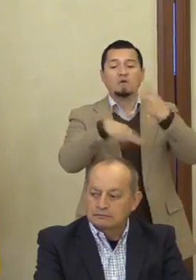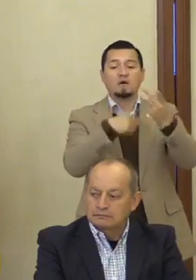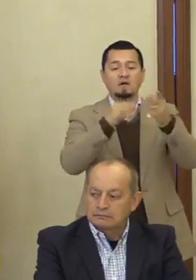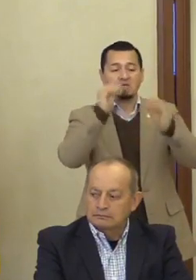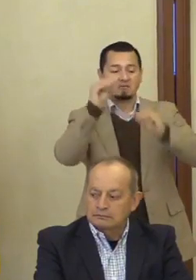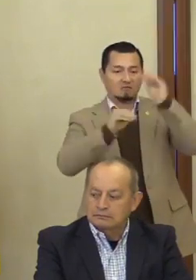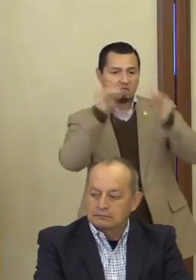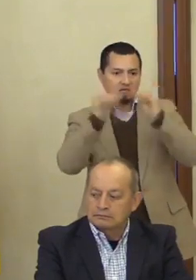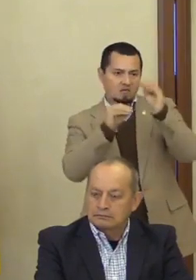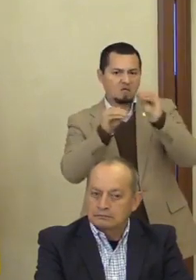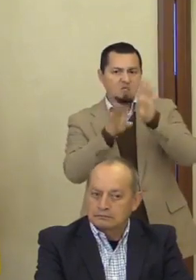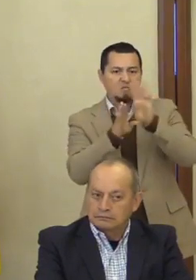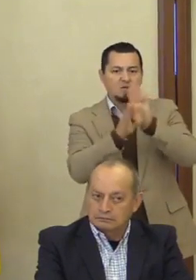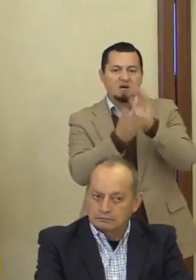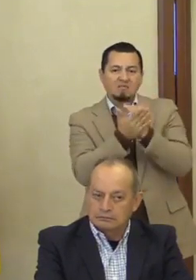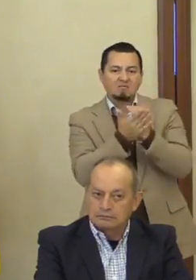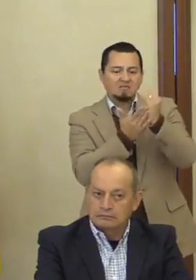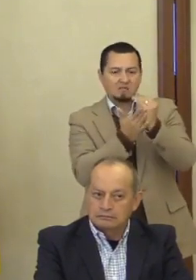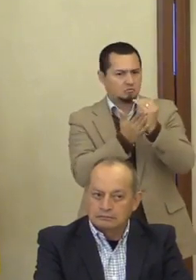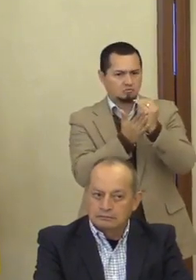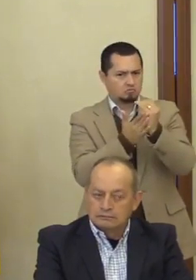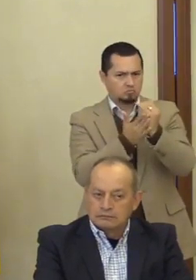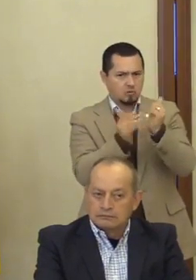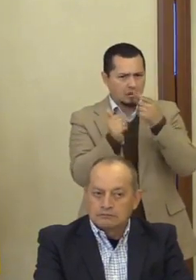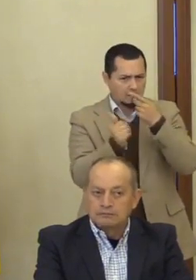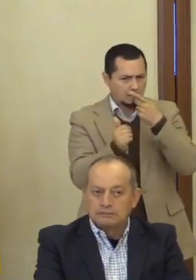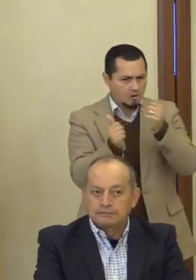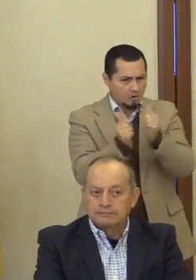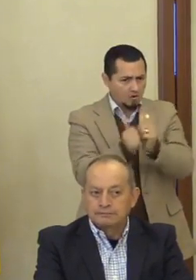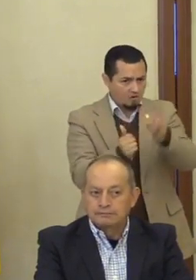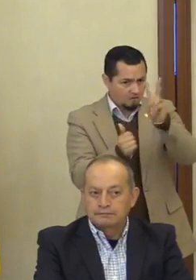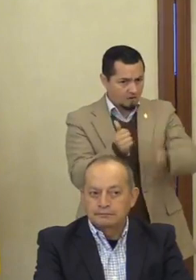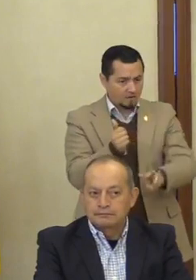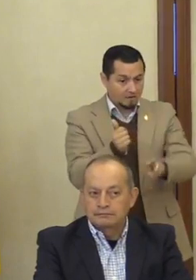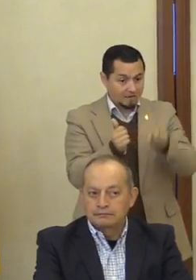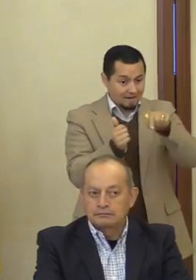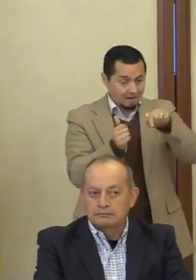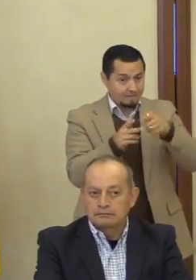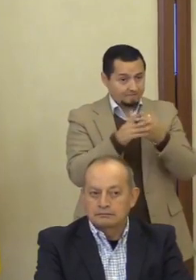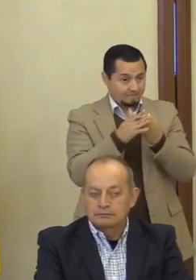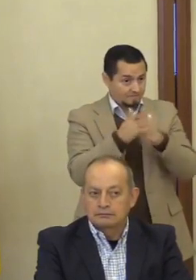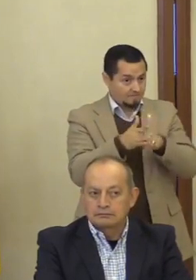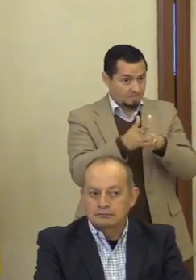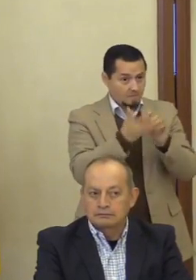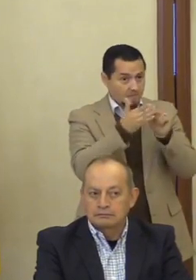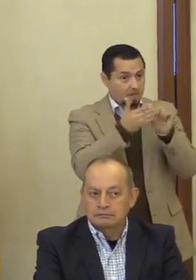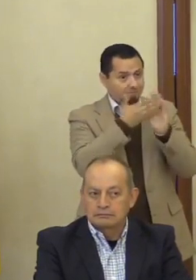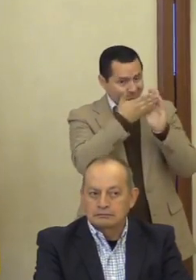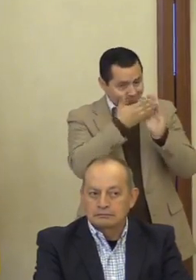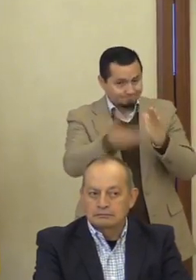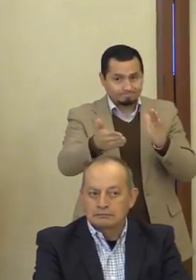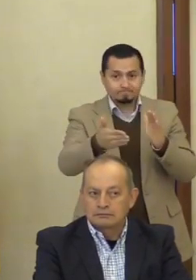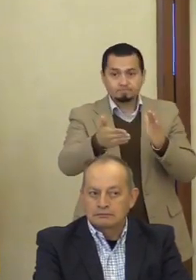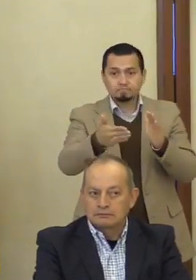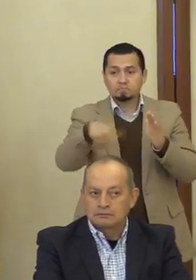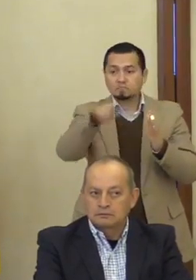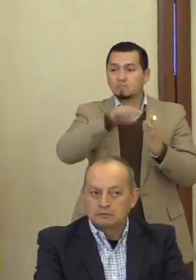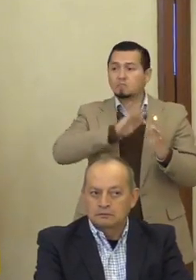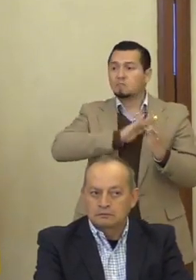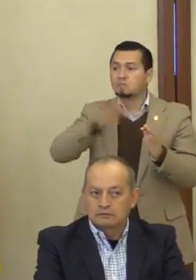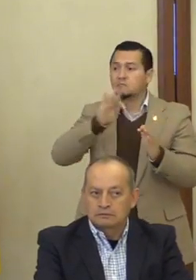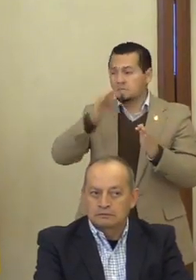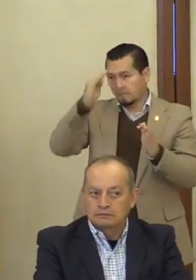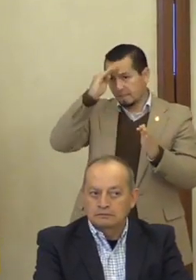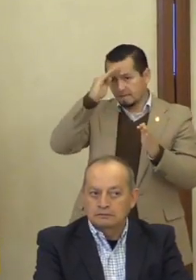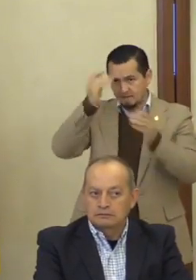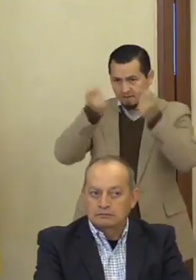ver de lo que estamos hablando. Hablar con la verdad es el punto de partida para poder medir